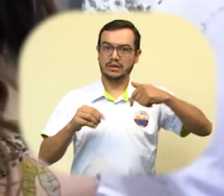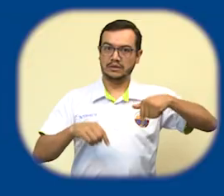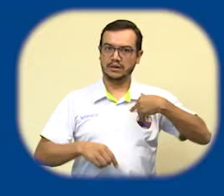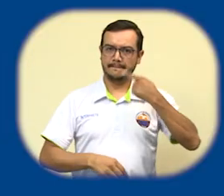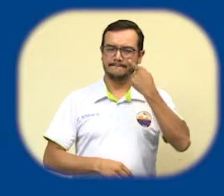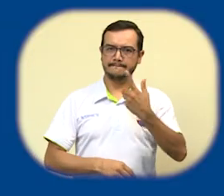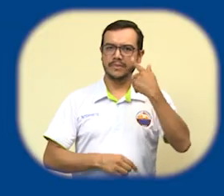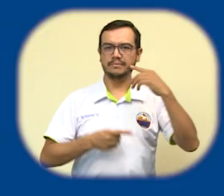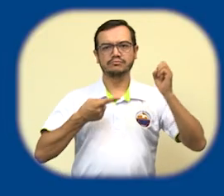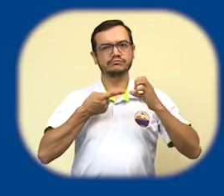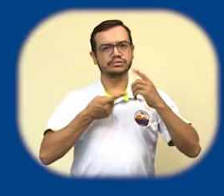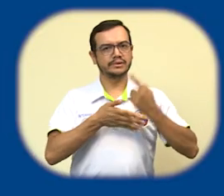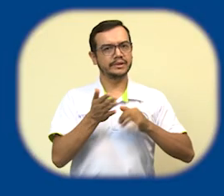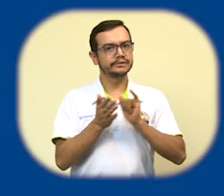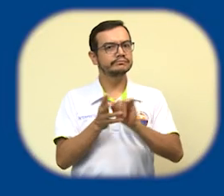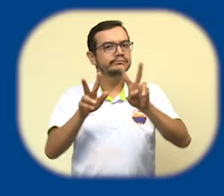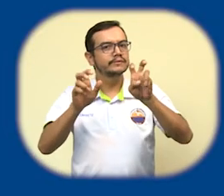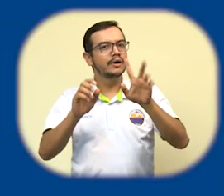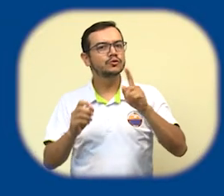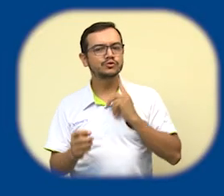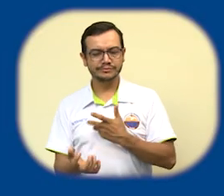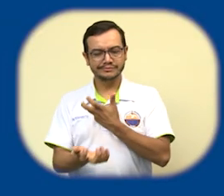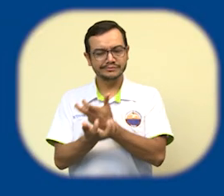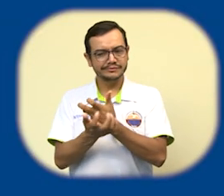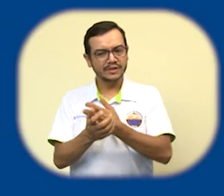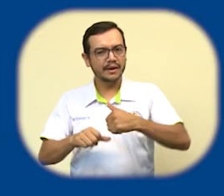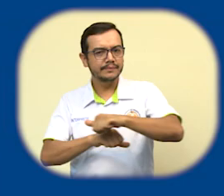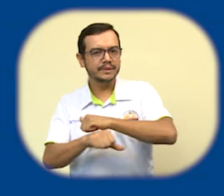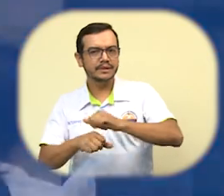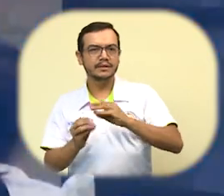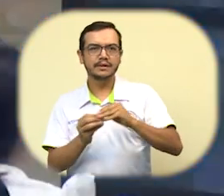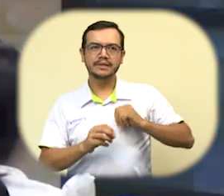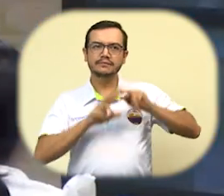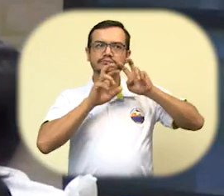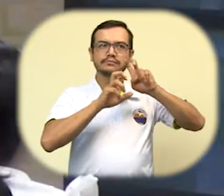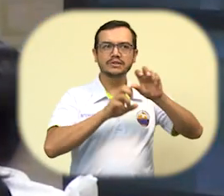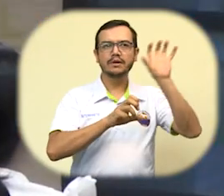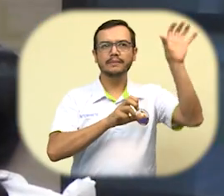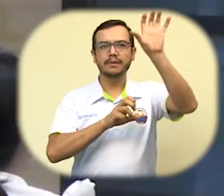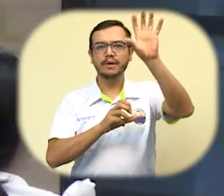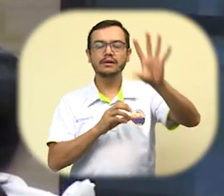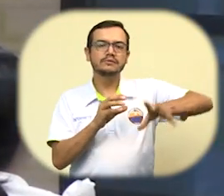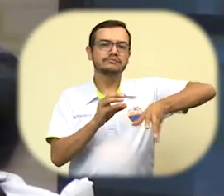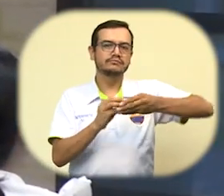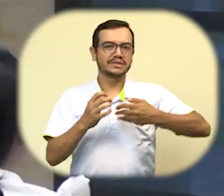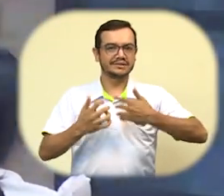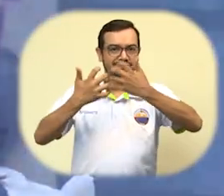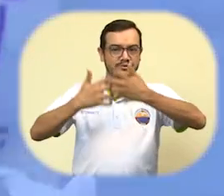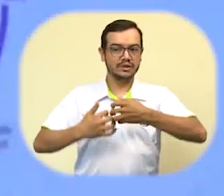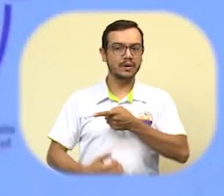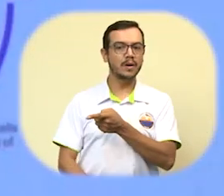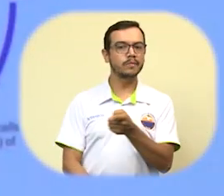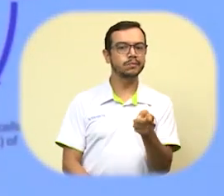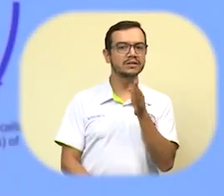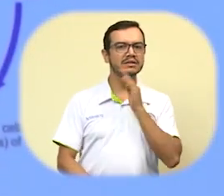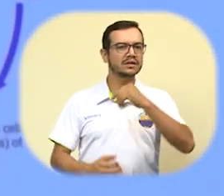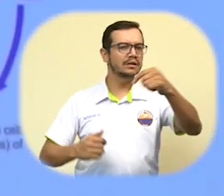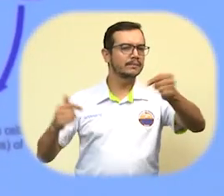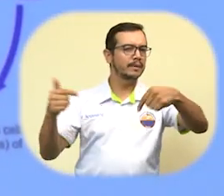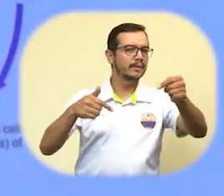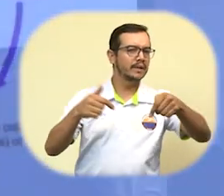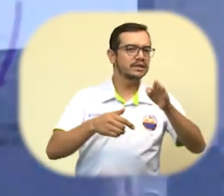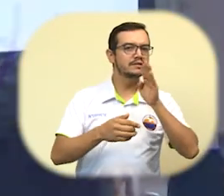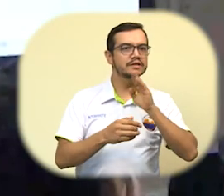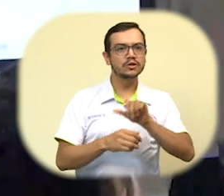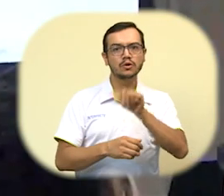epicentro del primer simposio internacional en ciencias básicas, investigación translacional e industria, el cual contó con